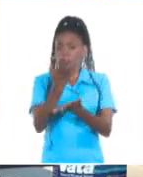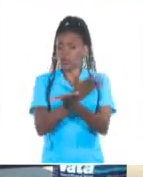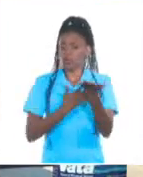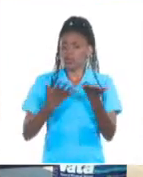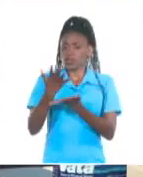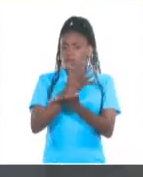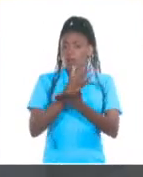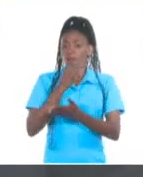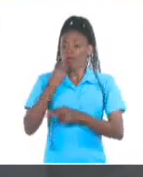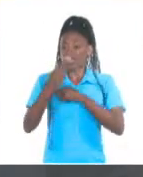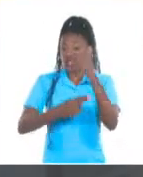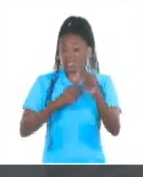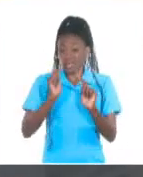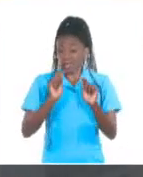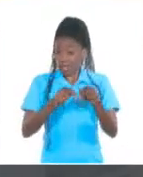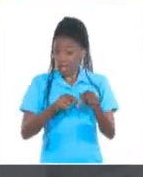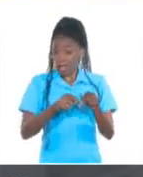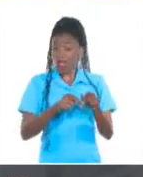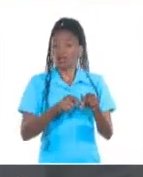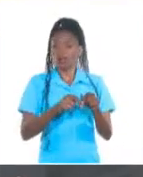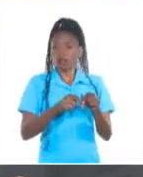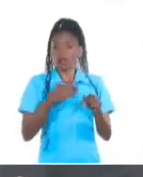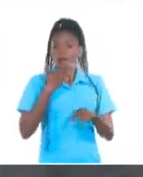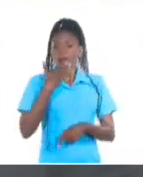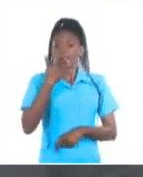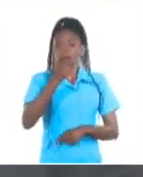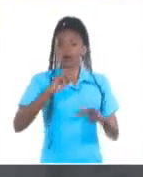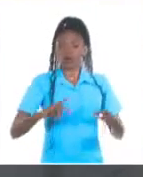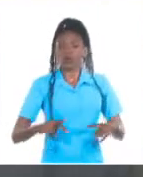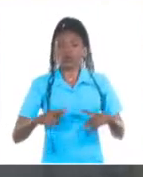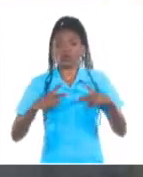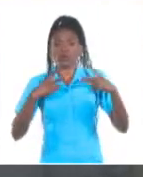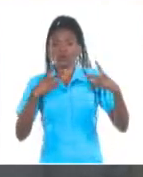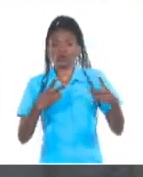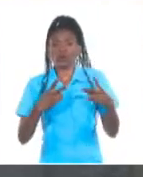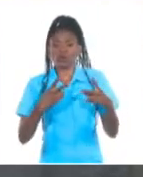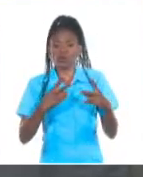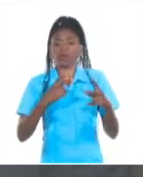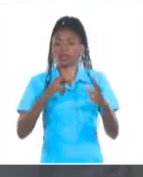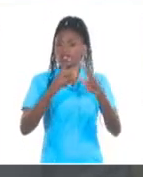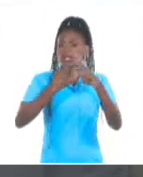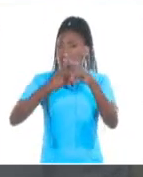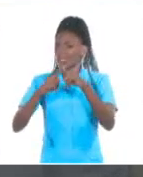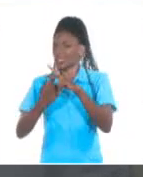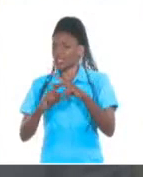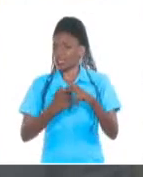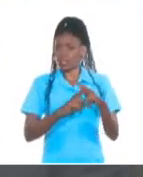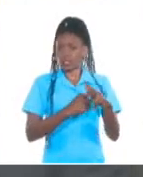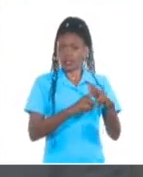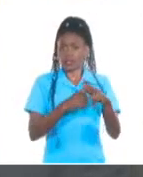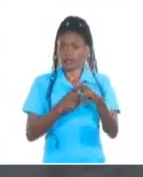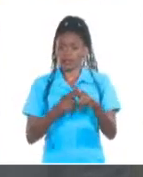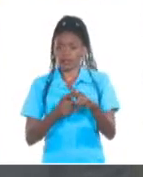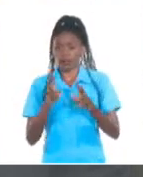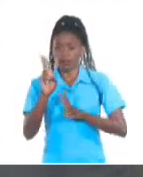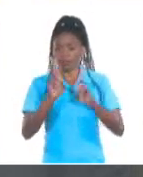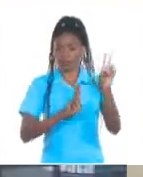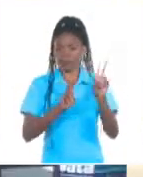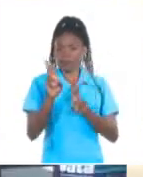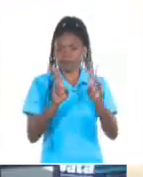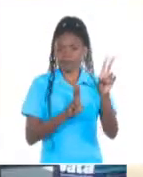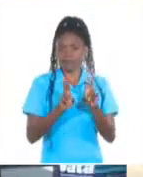puede hacer en esta materia es la recuperación y restauración del acuerdo